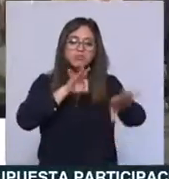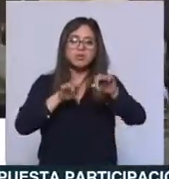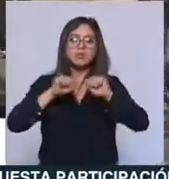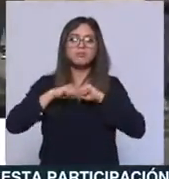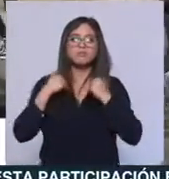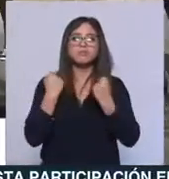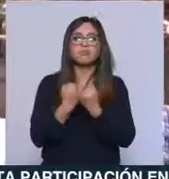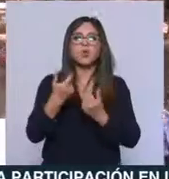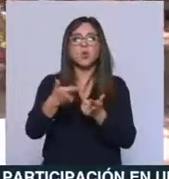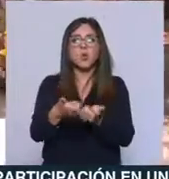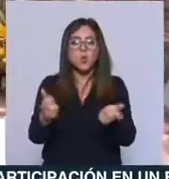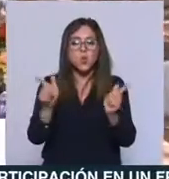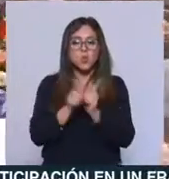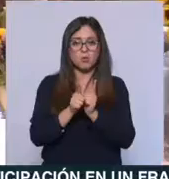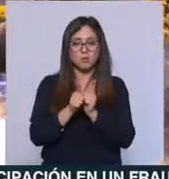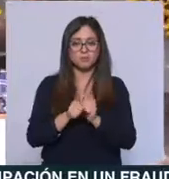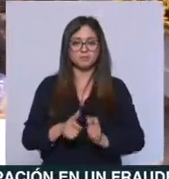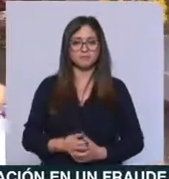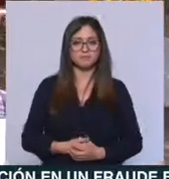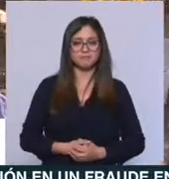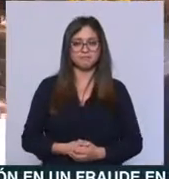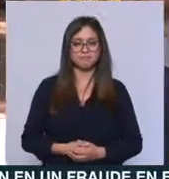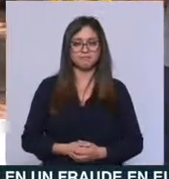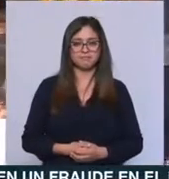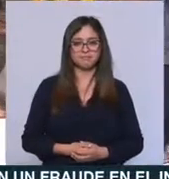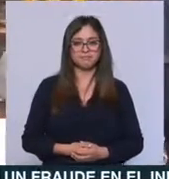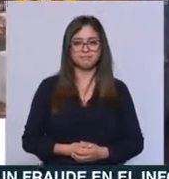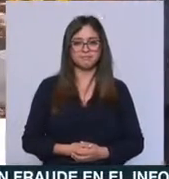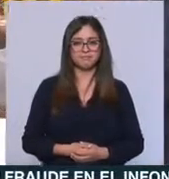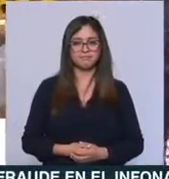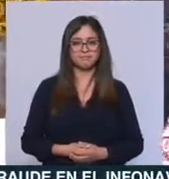por grupos delictivos. Con imágenes de Javier Cordero, Enrique Muñiz, 21 Noticias.